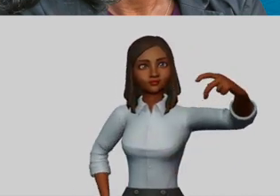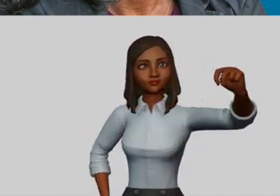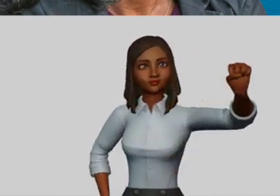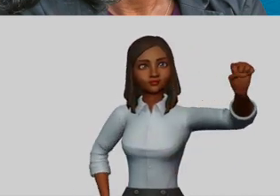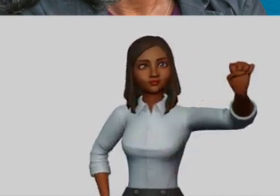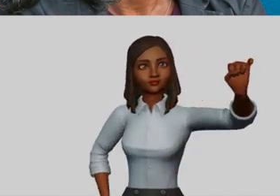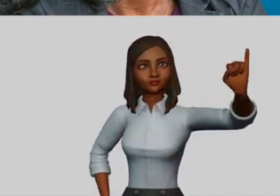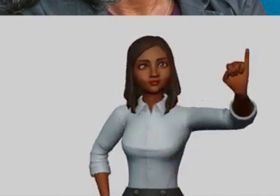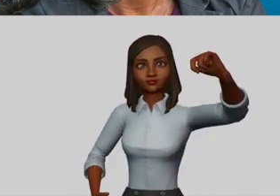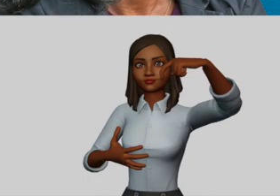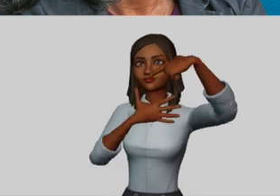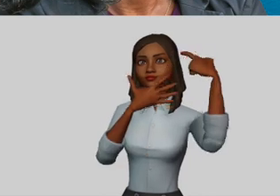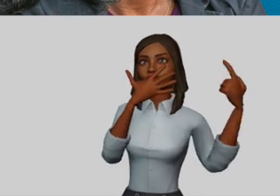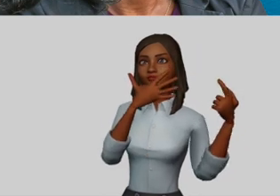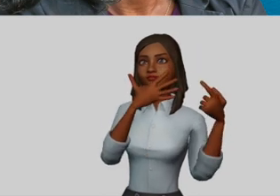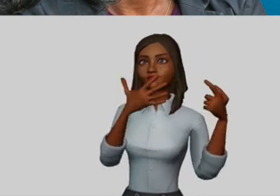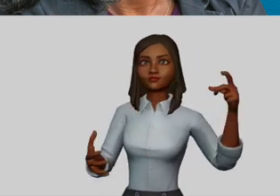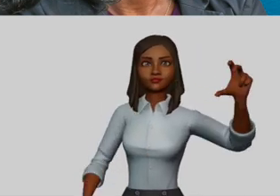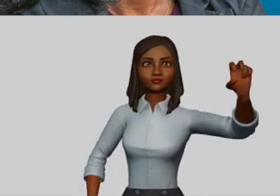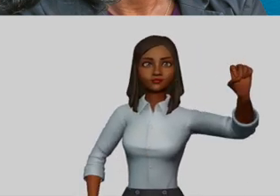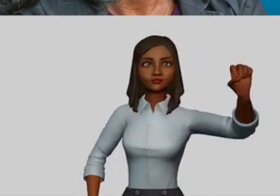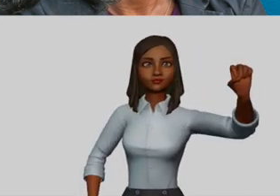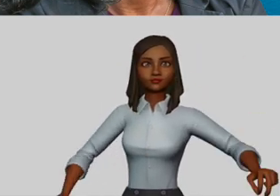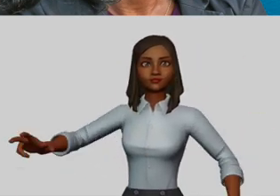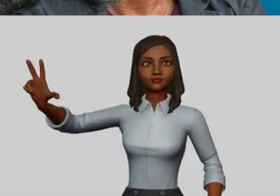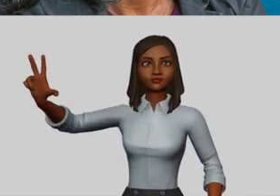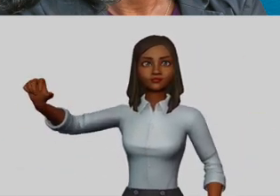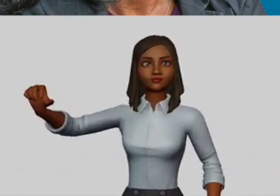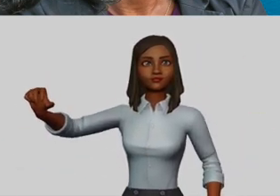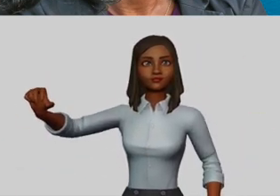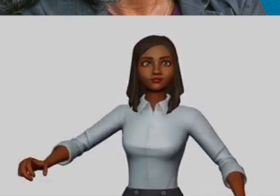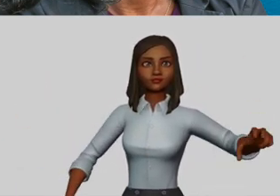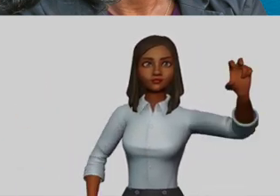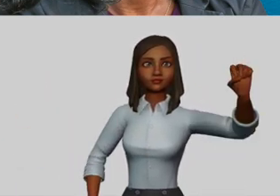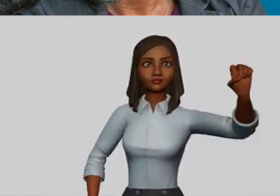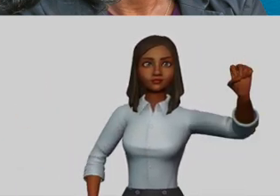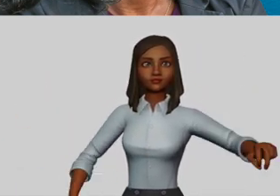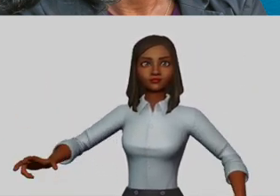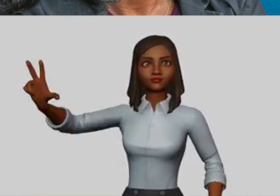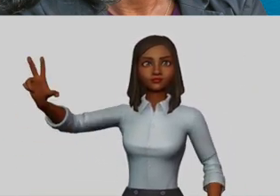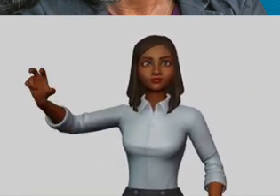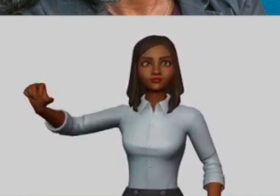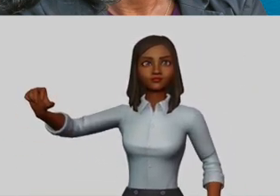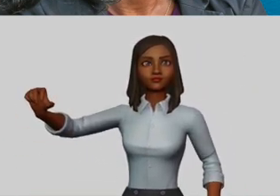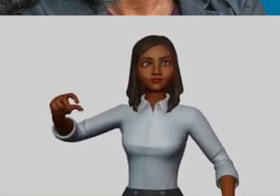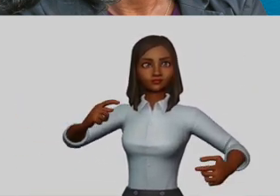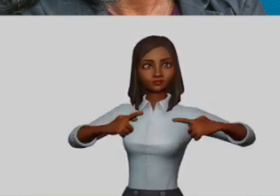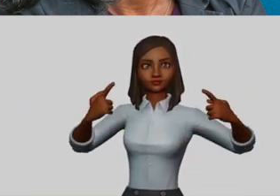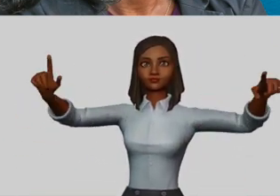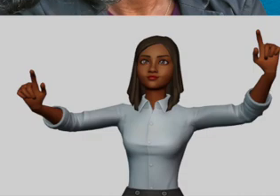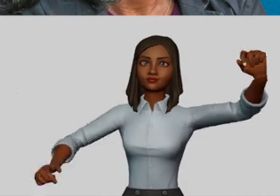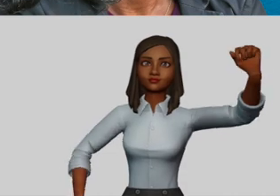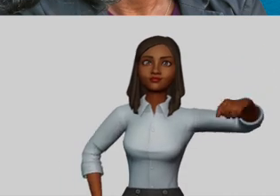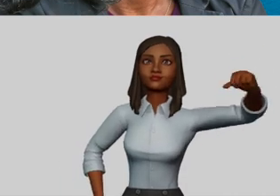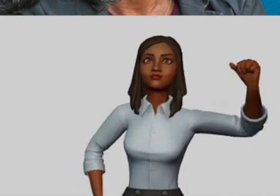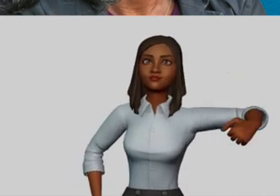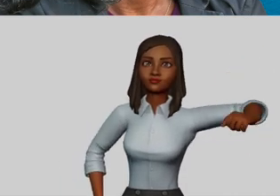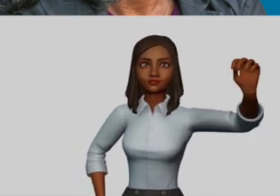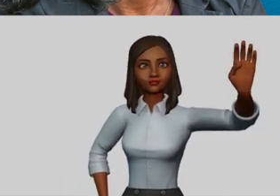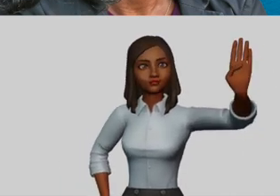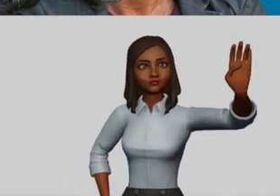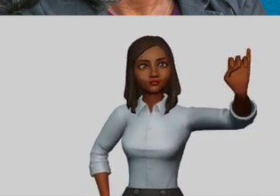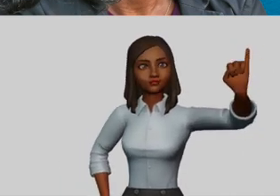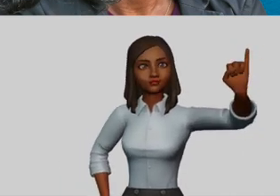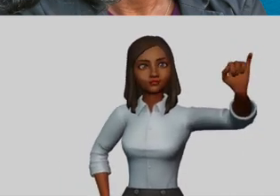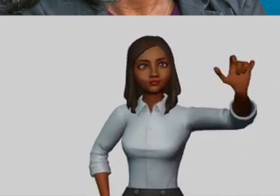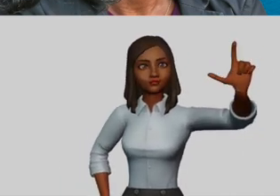buenas o malas, porque no quiero ofender a nadie ahí que esté escuchando, pero es bueno que uno se pregunte por qué